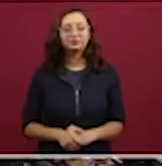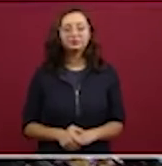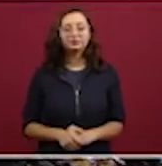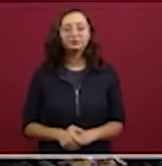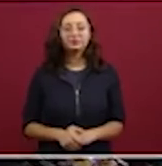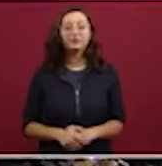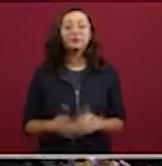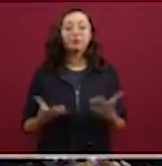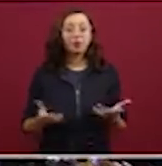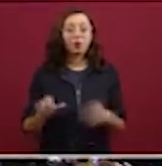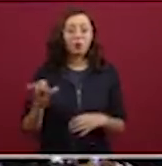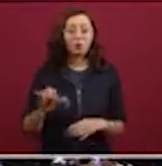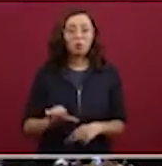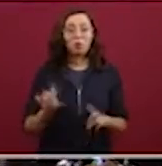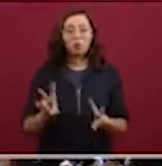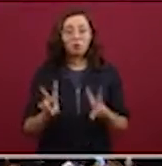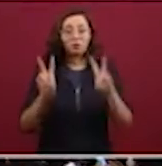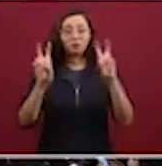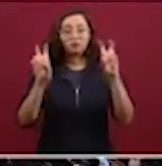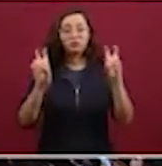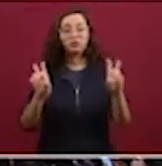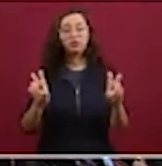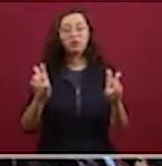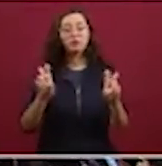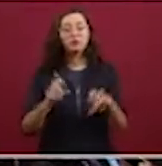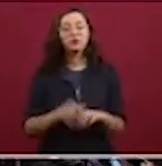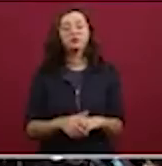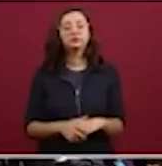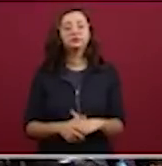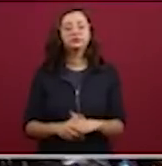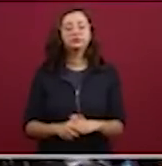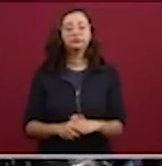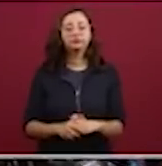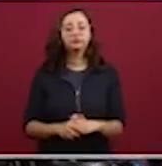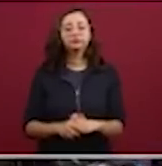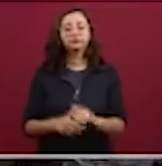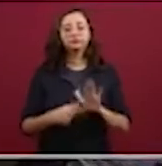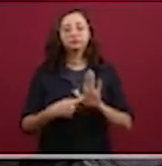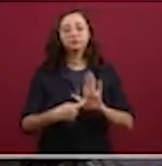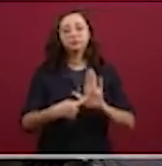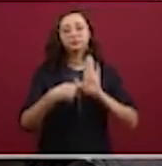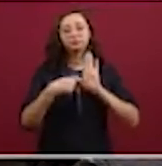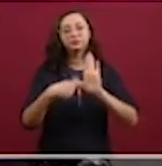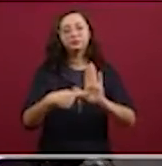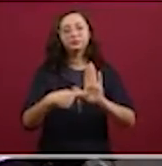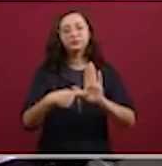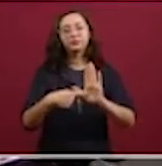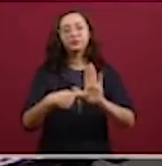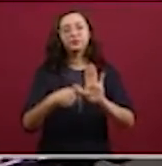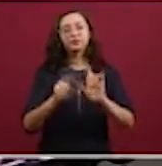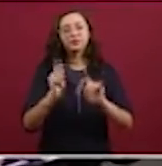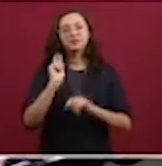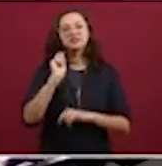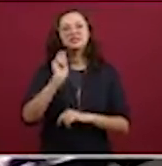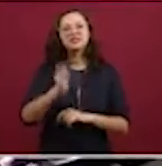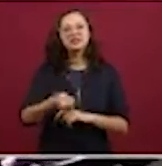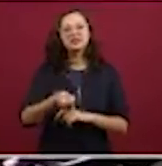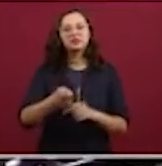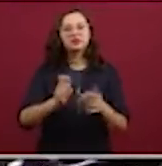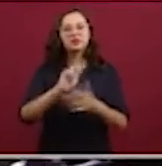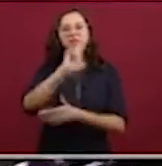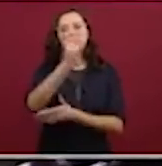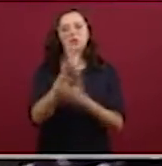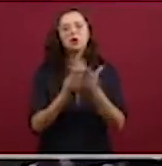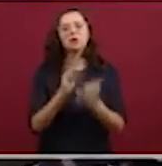el presidente de méxico andrés manuel lópez obrador afirmó que ya se tienen más de 80 planteles universitarios en operación